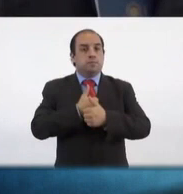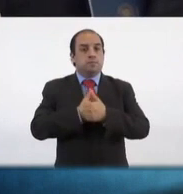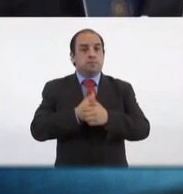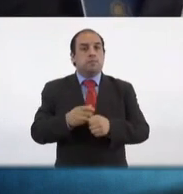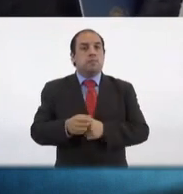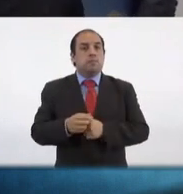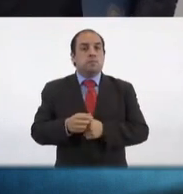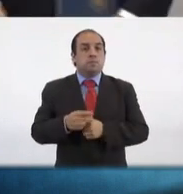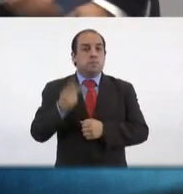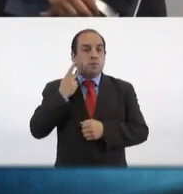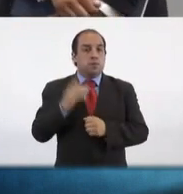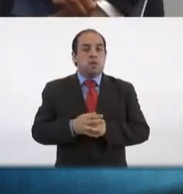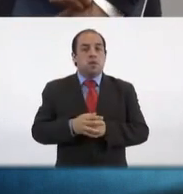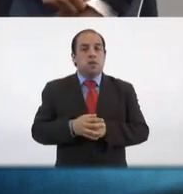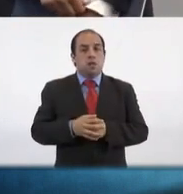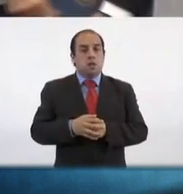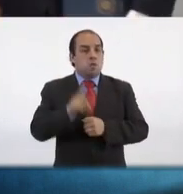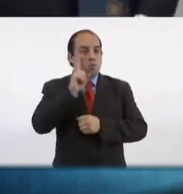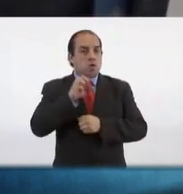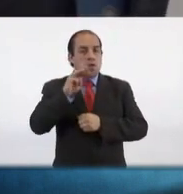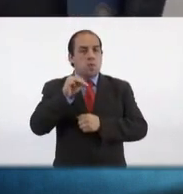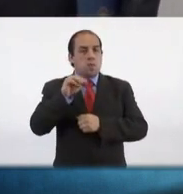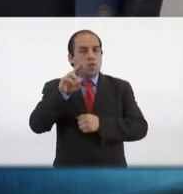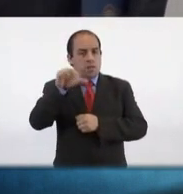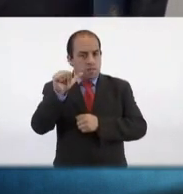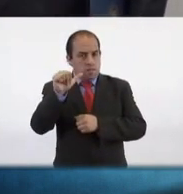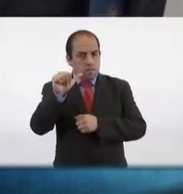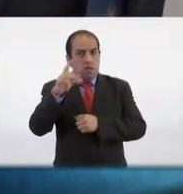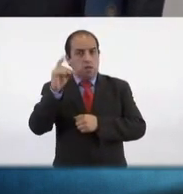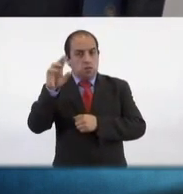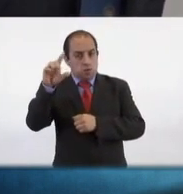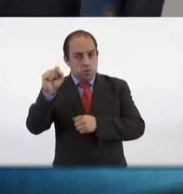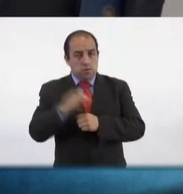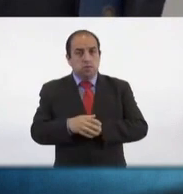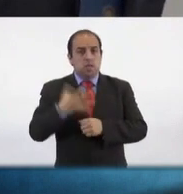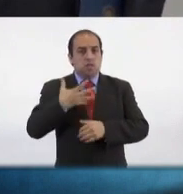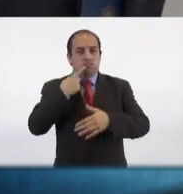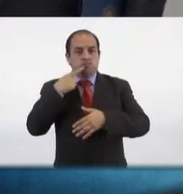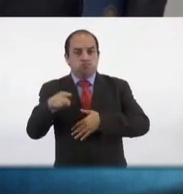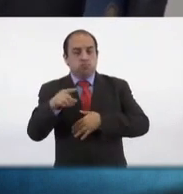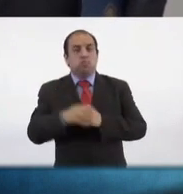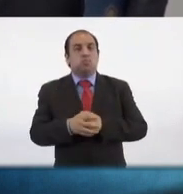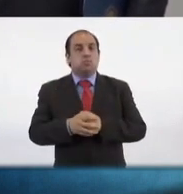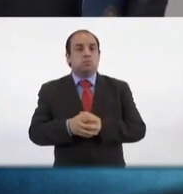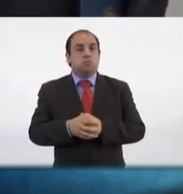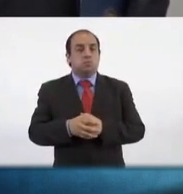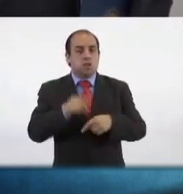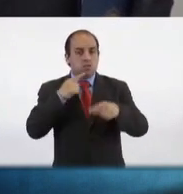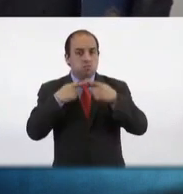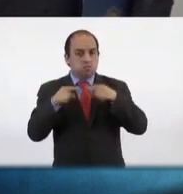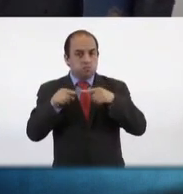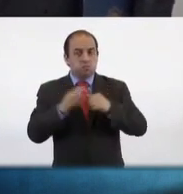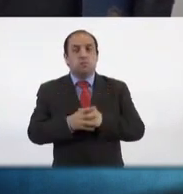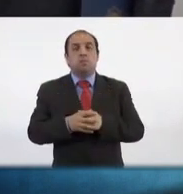Morena, que es Dolores Padierna. Y bueno, están amenazados porque si no van, pues les quitan el espacio. ¿Tiene